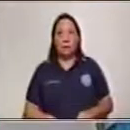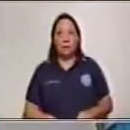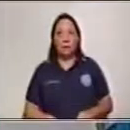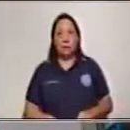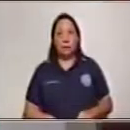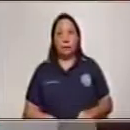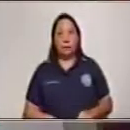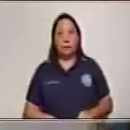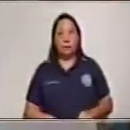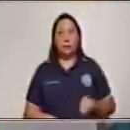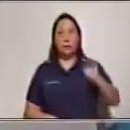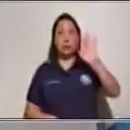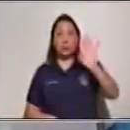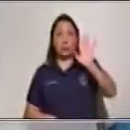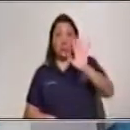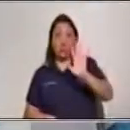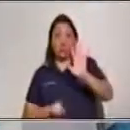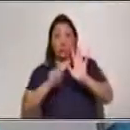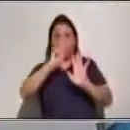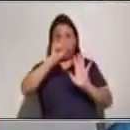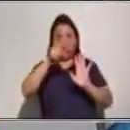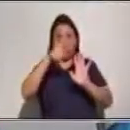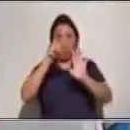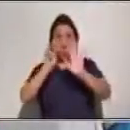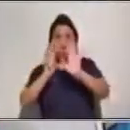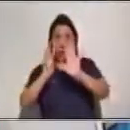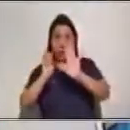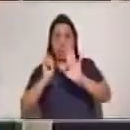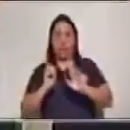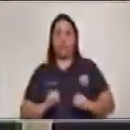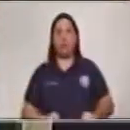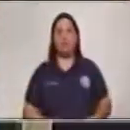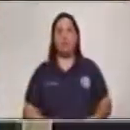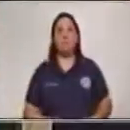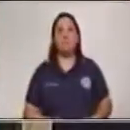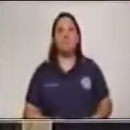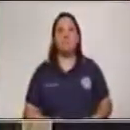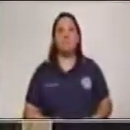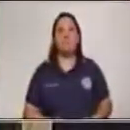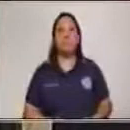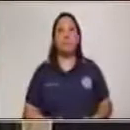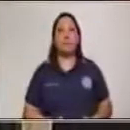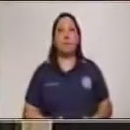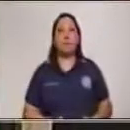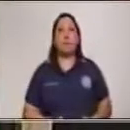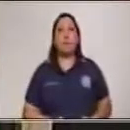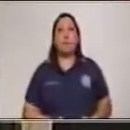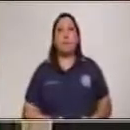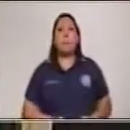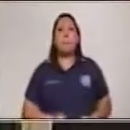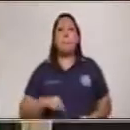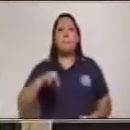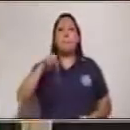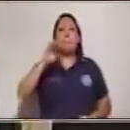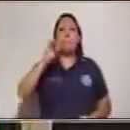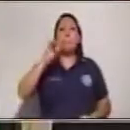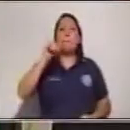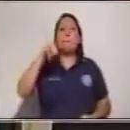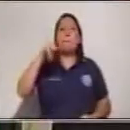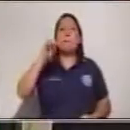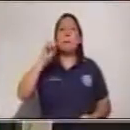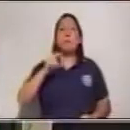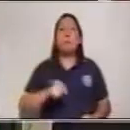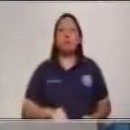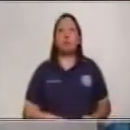primos de 55 y 80. ¿Cuáles eran los factores primos que podíamos buscar?